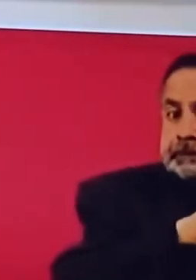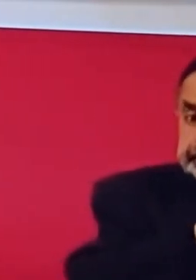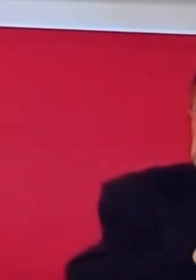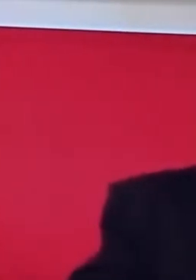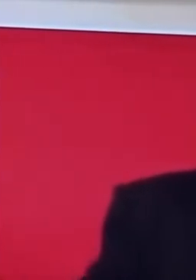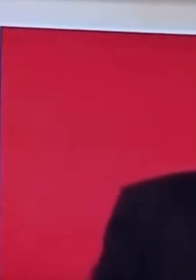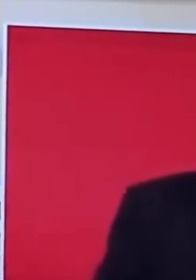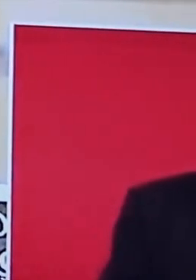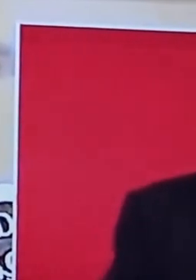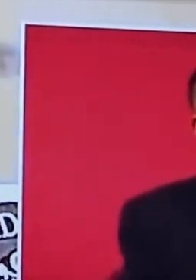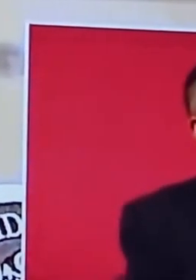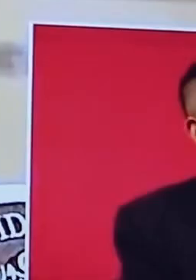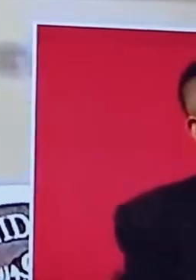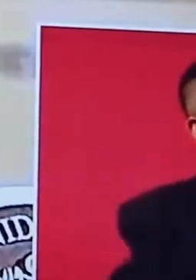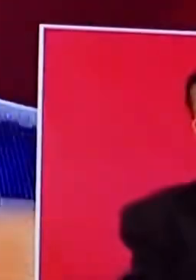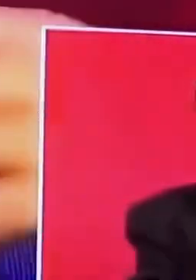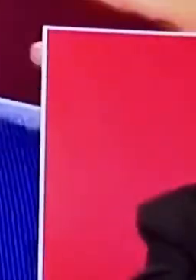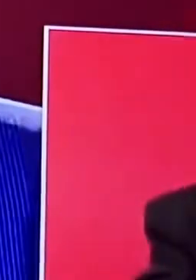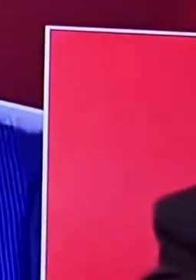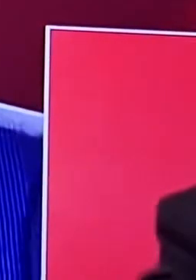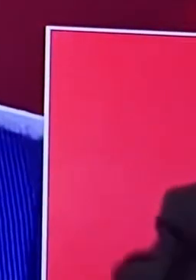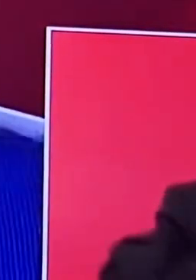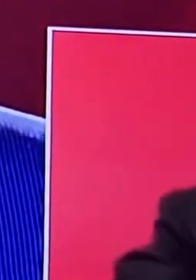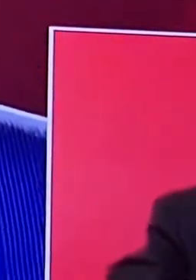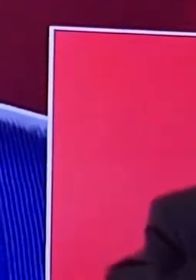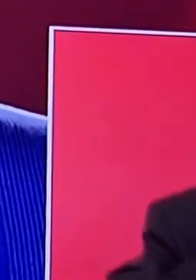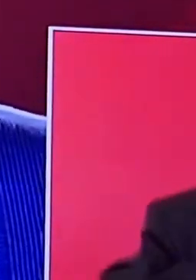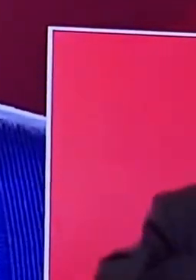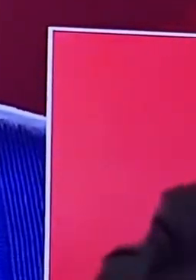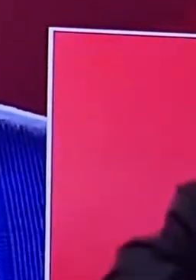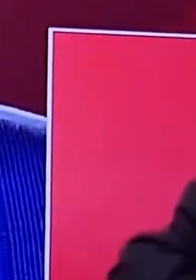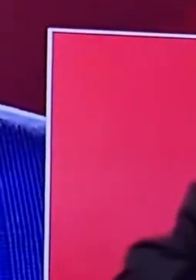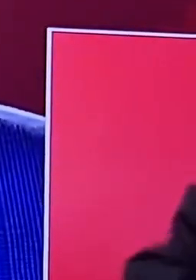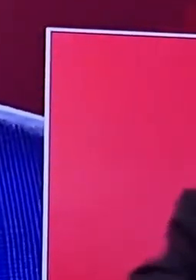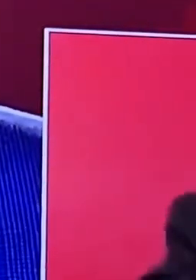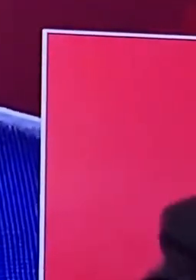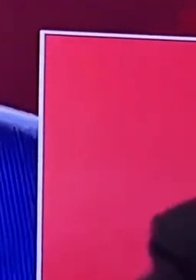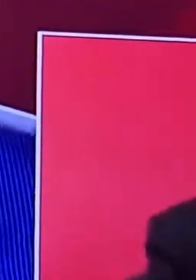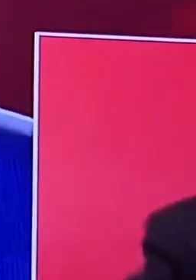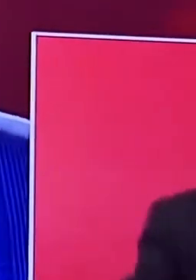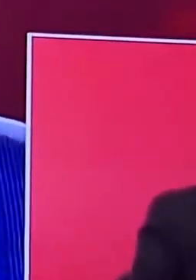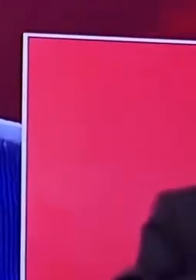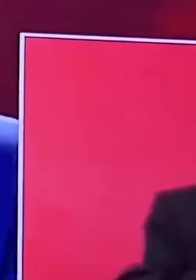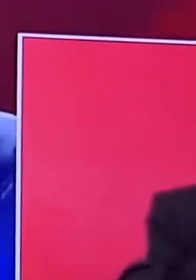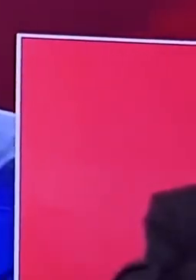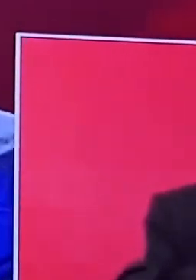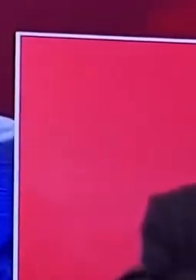en la élite, sintiéndose todopoderosos y